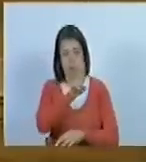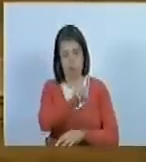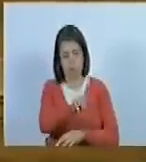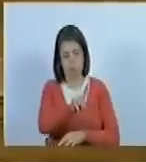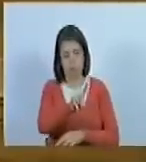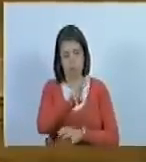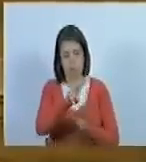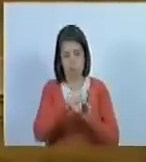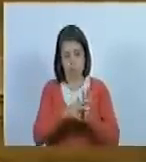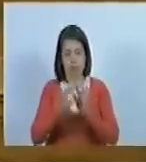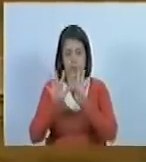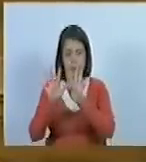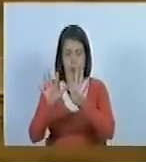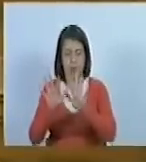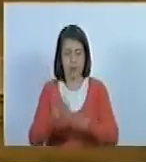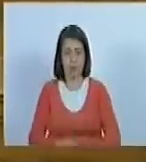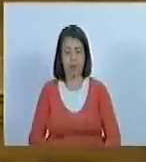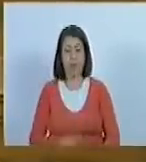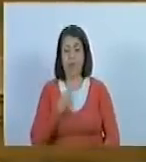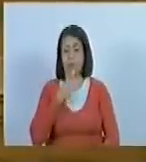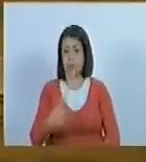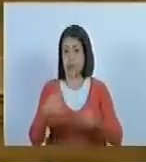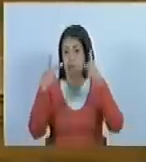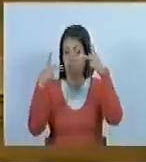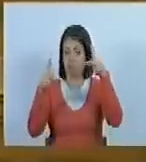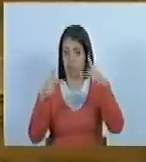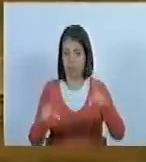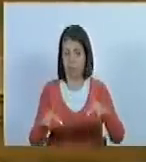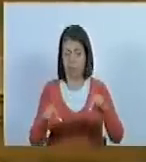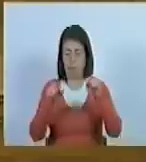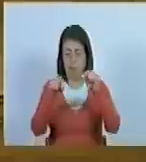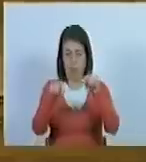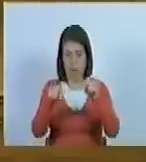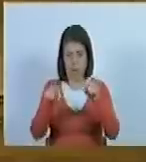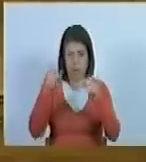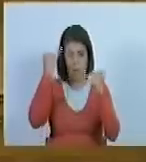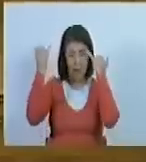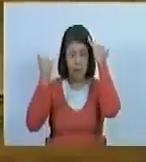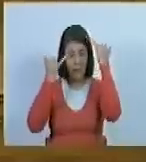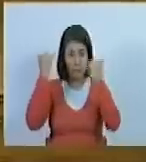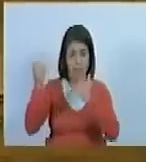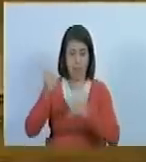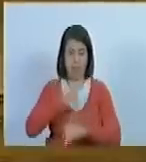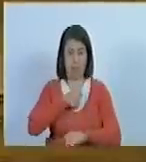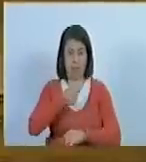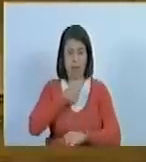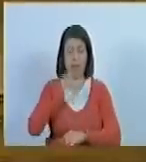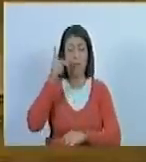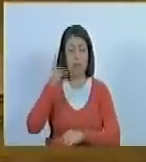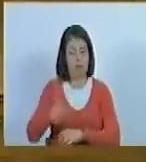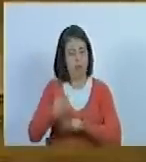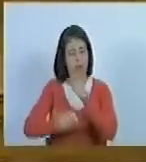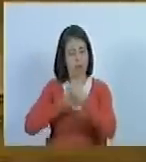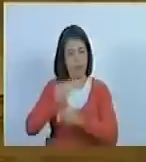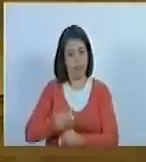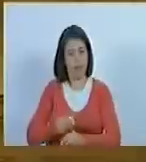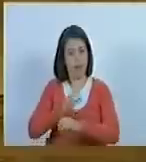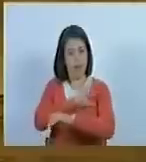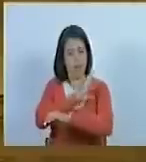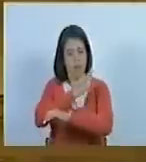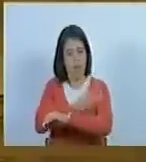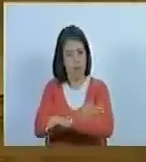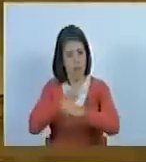año 2010. Cito: en este combate de ideas, el periodista debe empuñar armas